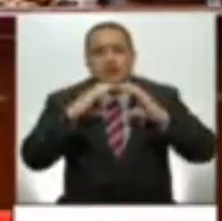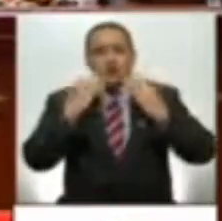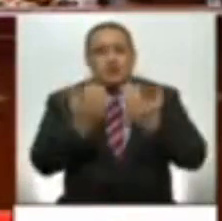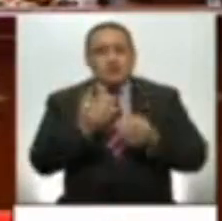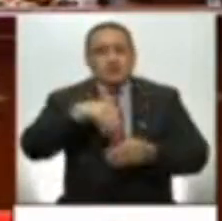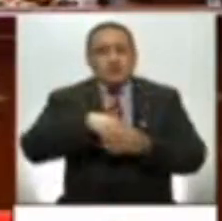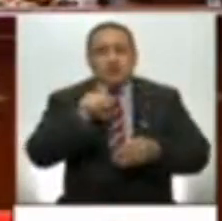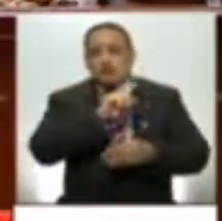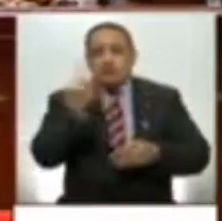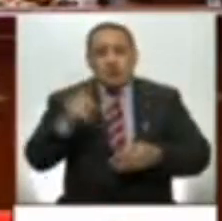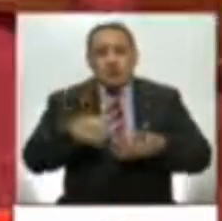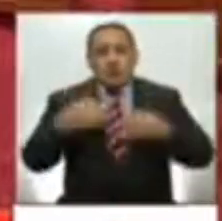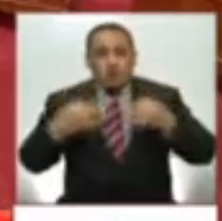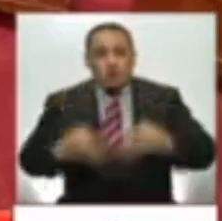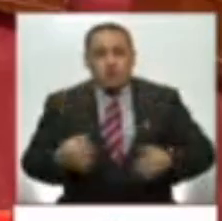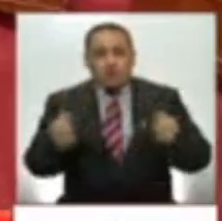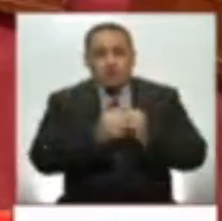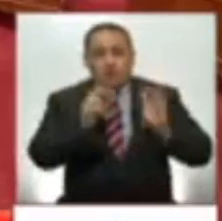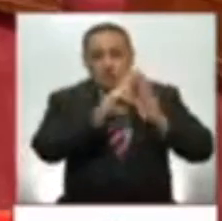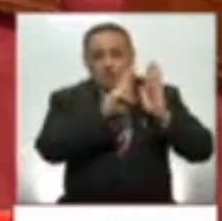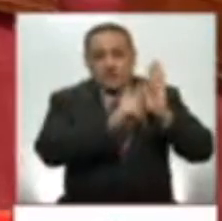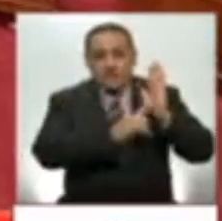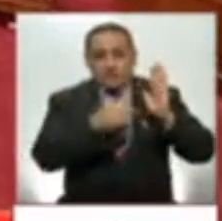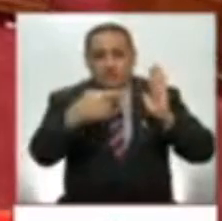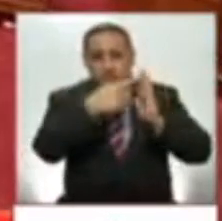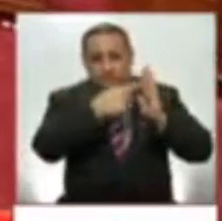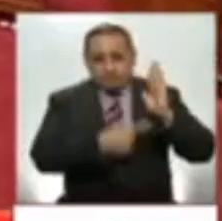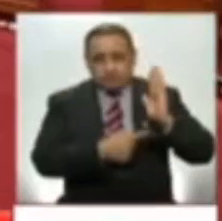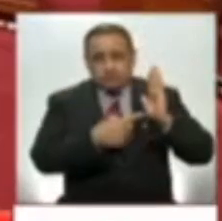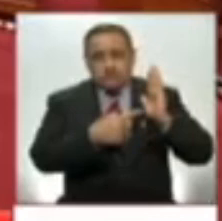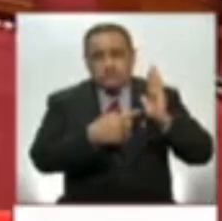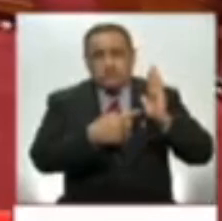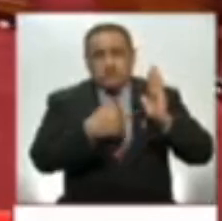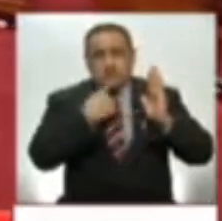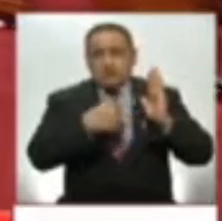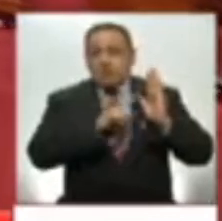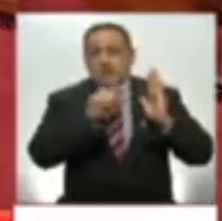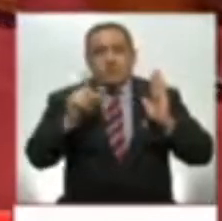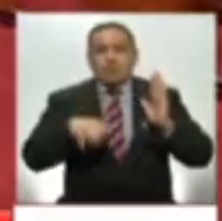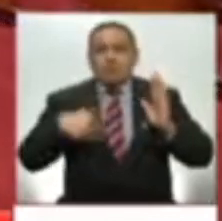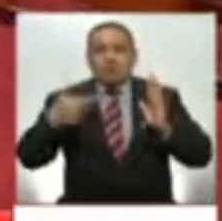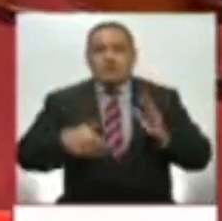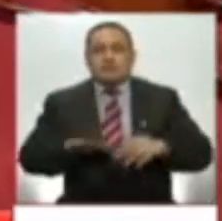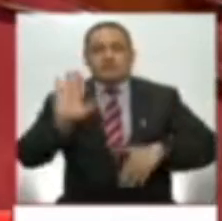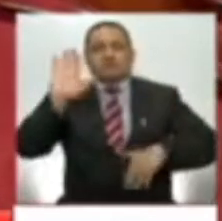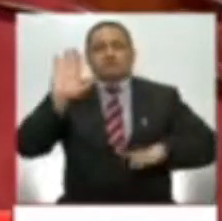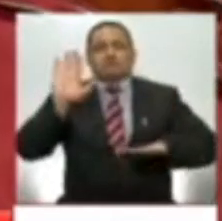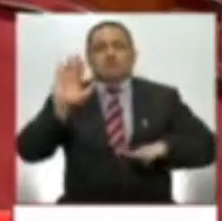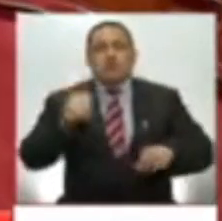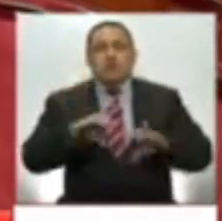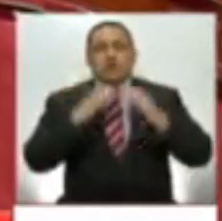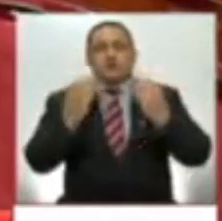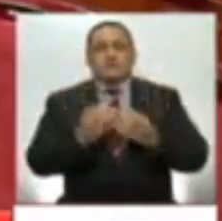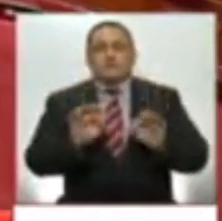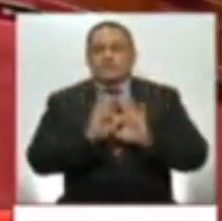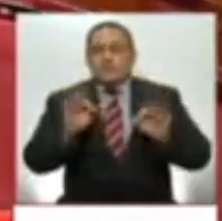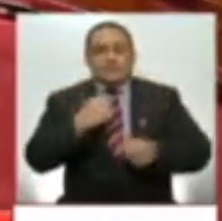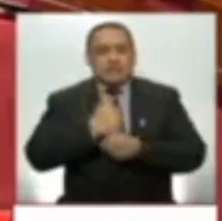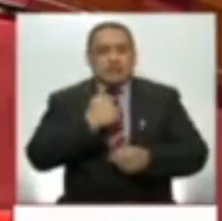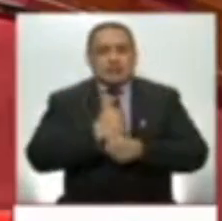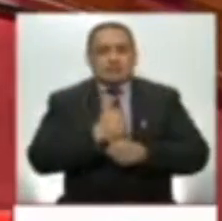en tanto no cumplan con los requisitos señalados en el párrafo precedente, no pueden juramentar el cargo de congresistas ni